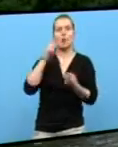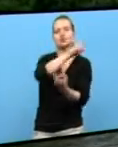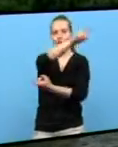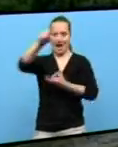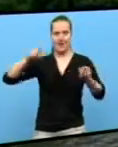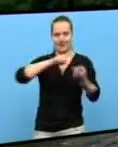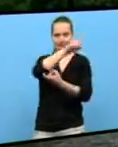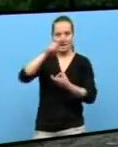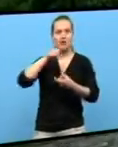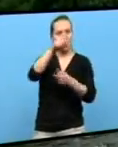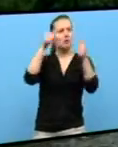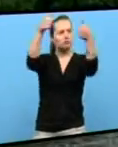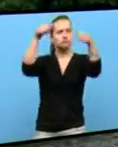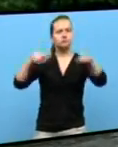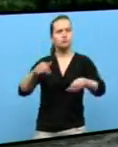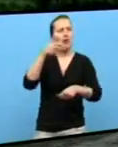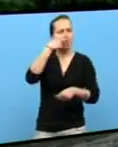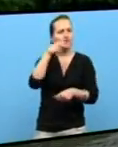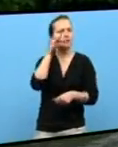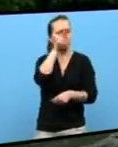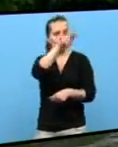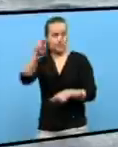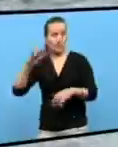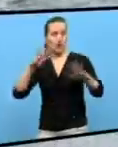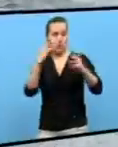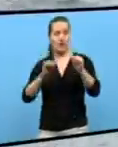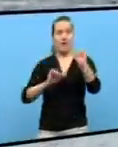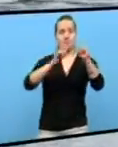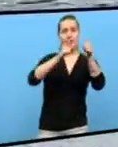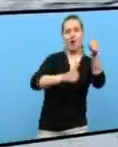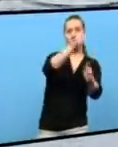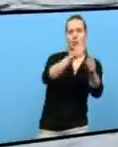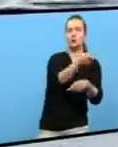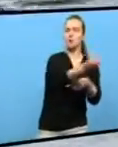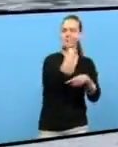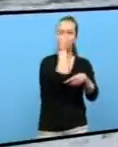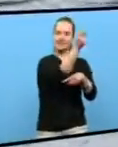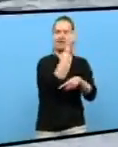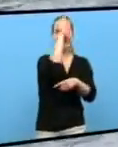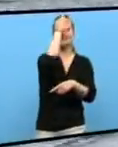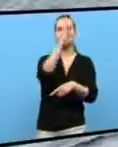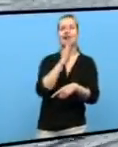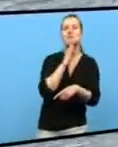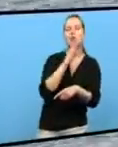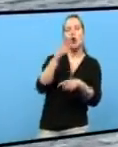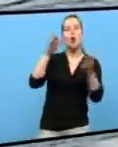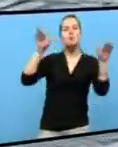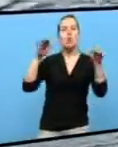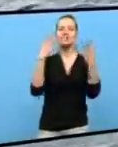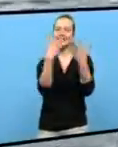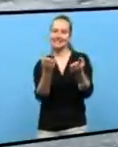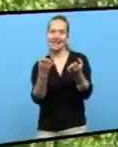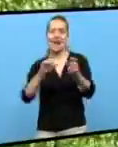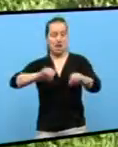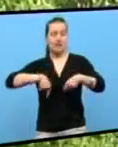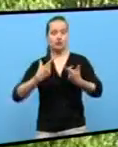encontro declarado de interese turístico As nove comenzarán os concursos de pesca nas modalidades de salmón e dos lance, mosca seca e cebo natural As